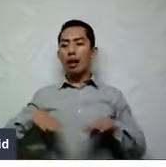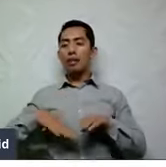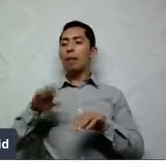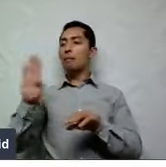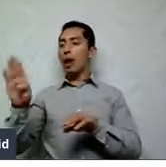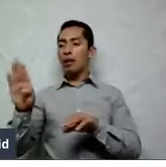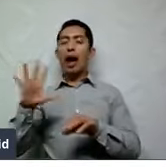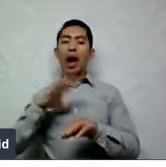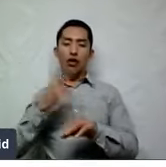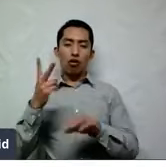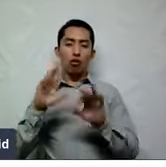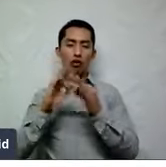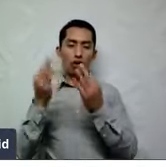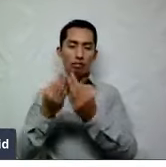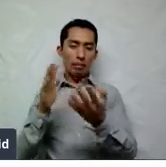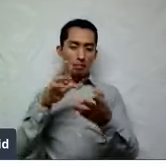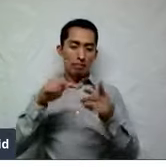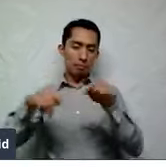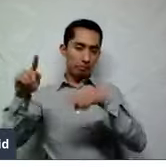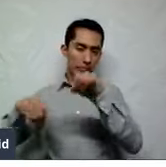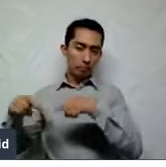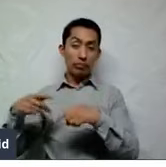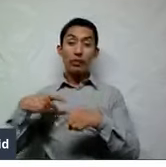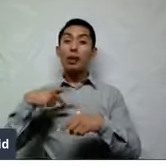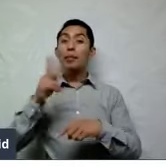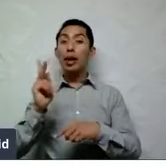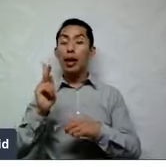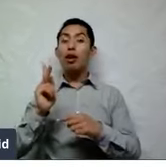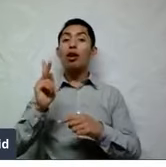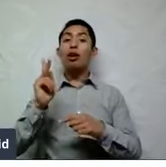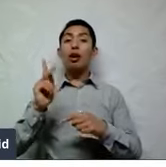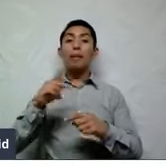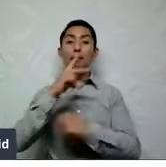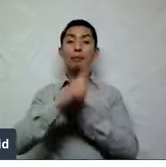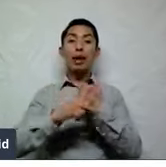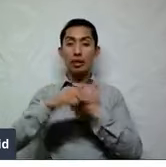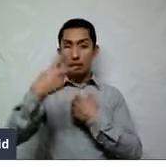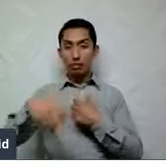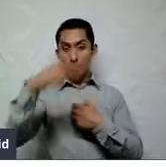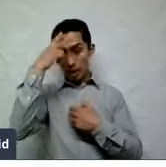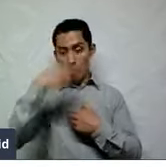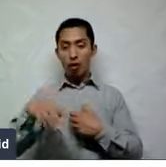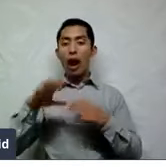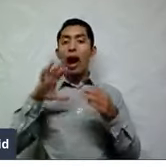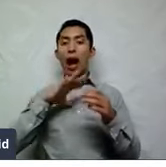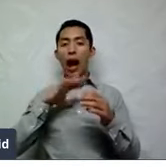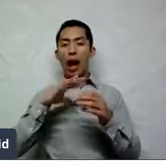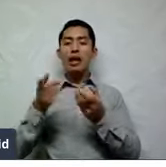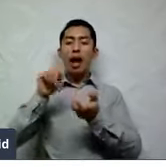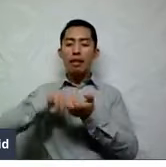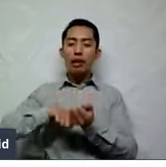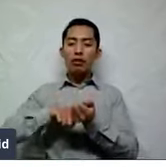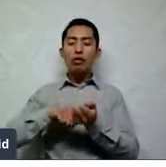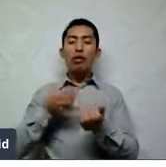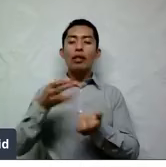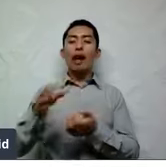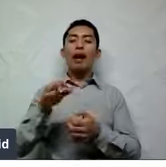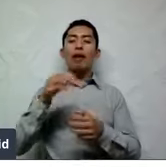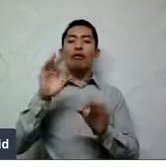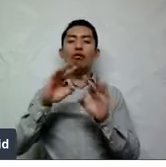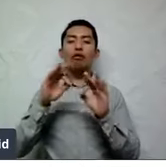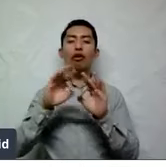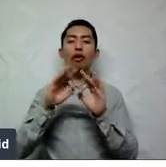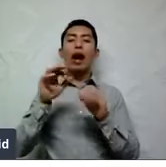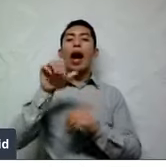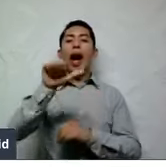que predomina siempre en nuestros países son virus A, la famosa gripa